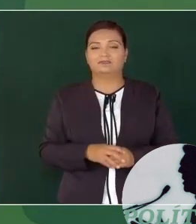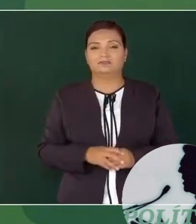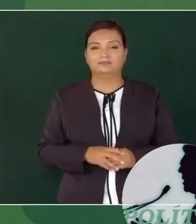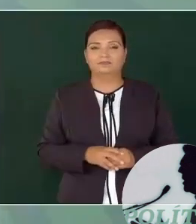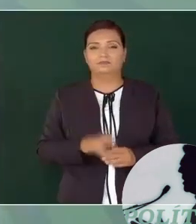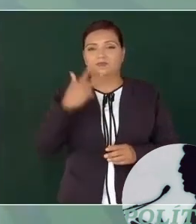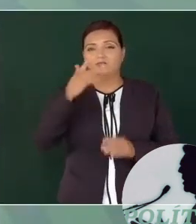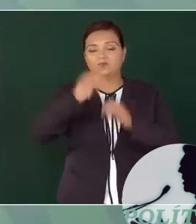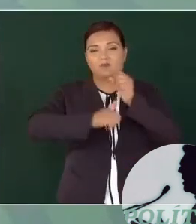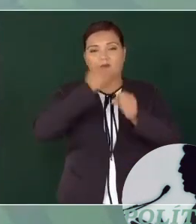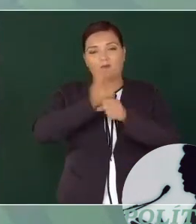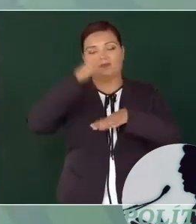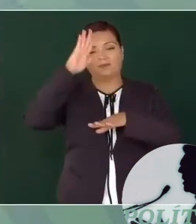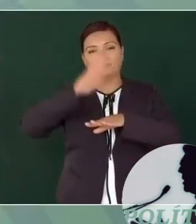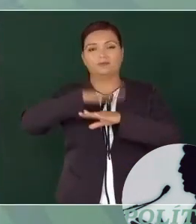a 8 años.